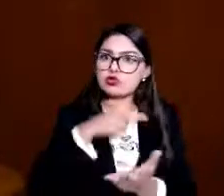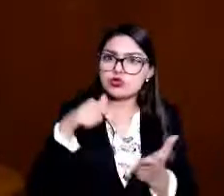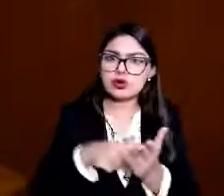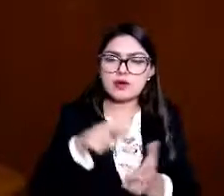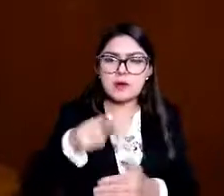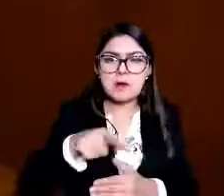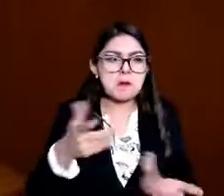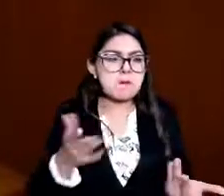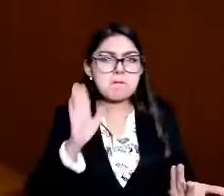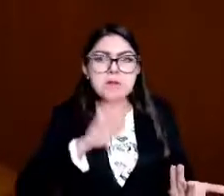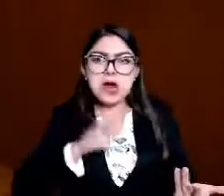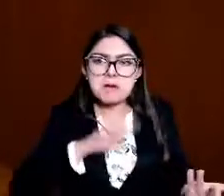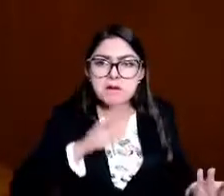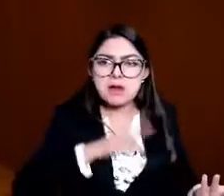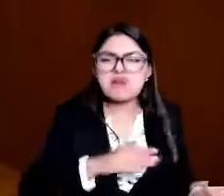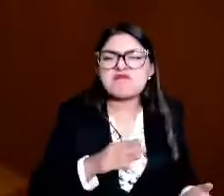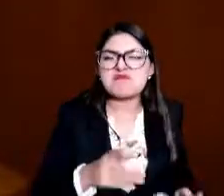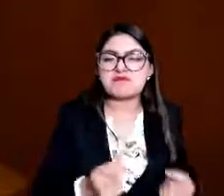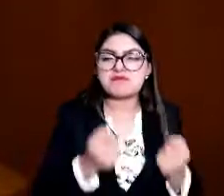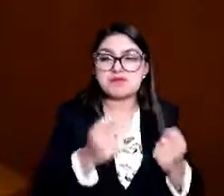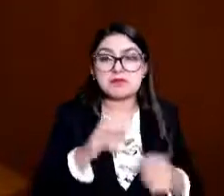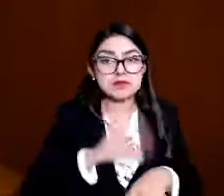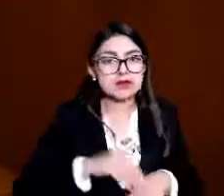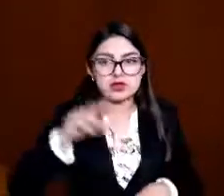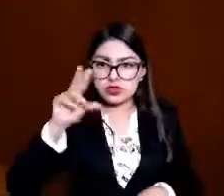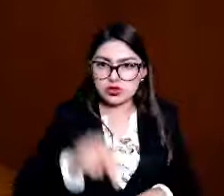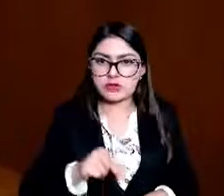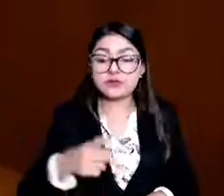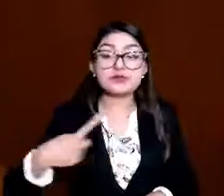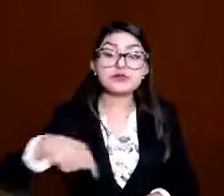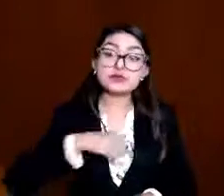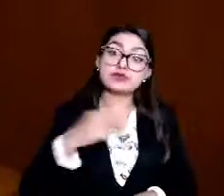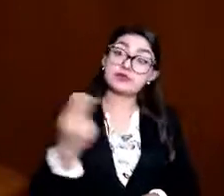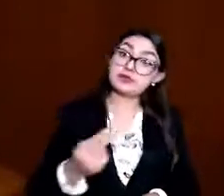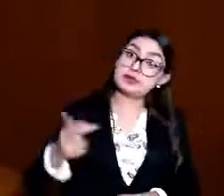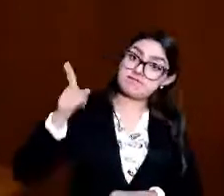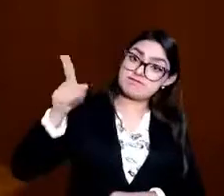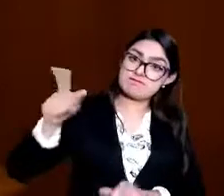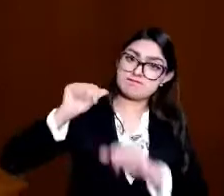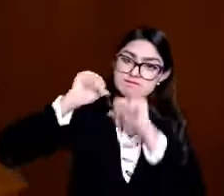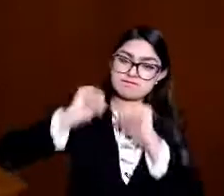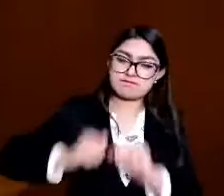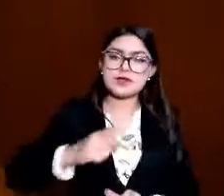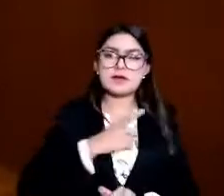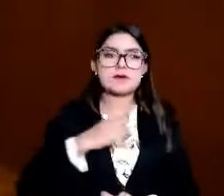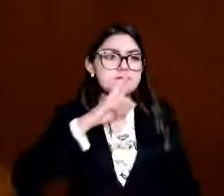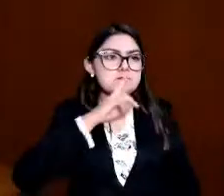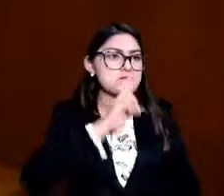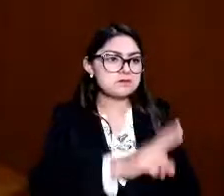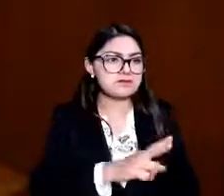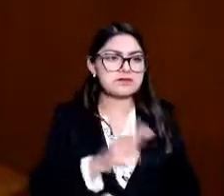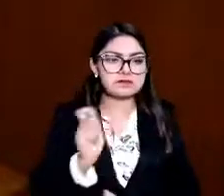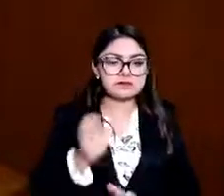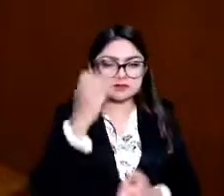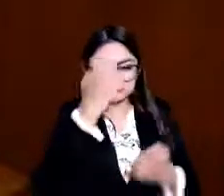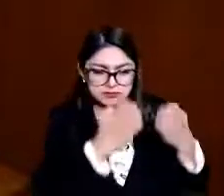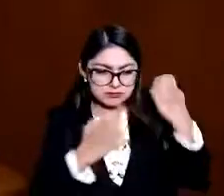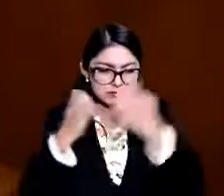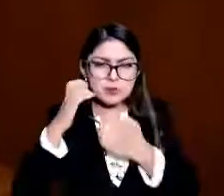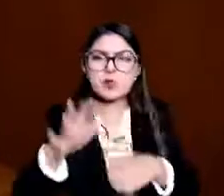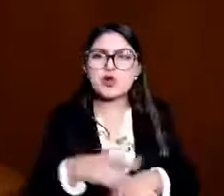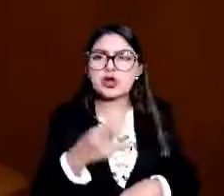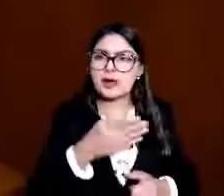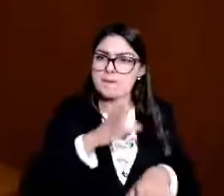permiten. Necesitamos que las autoridades den respuestas a los vecinos, que revisen la situación de los créditos, dada